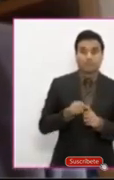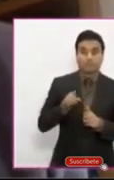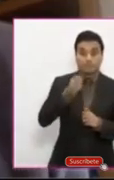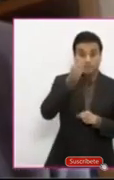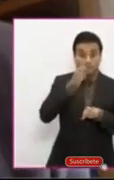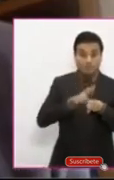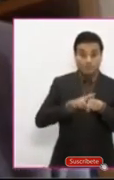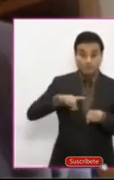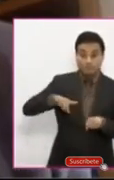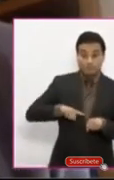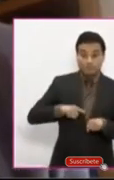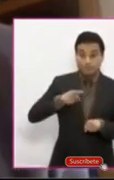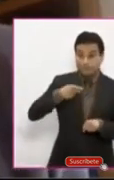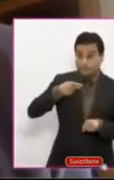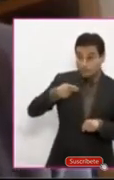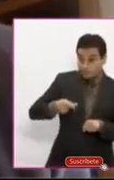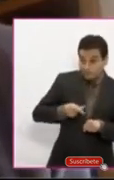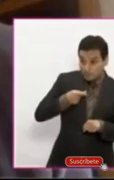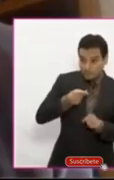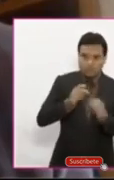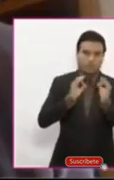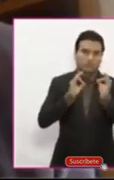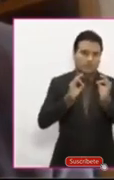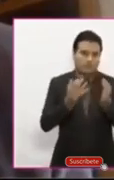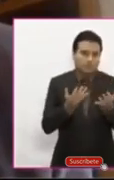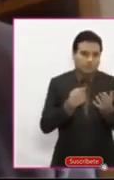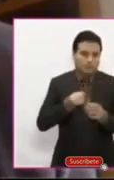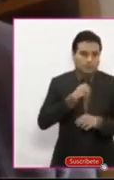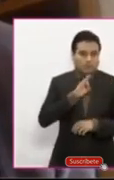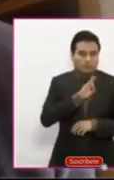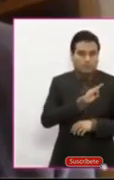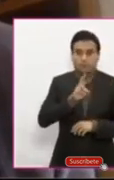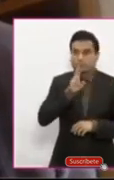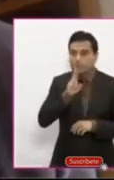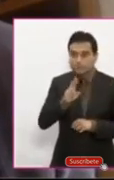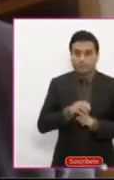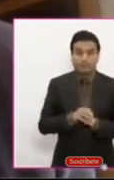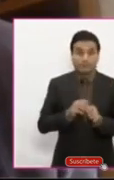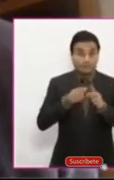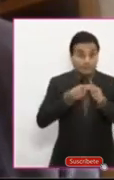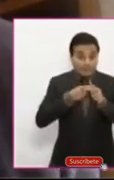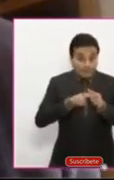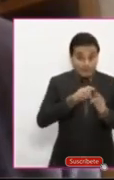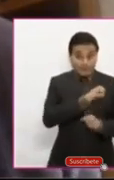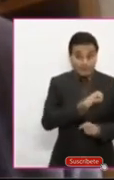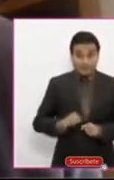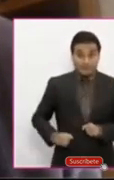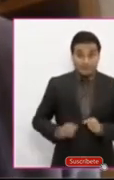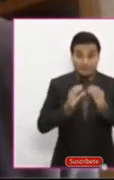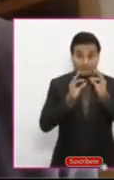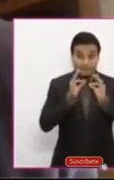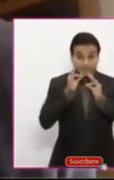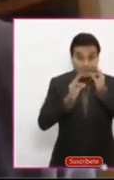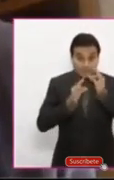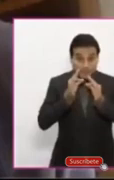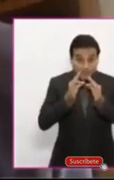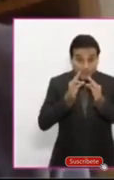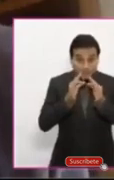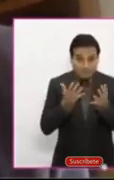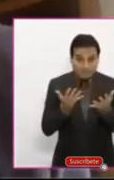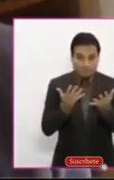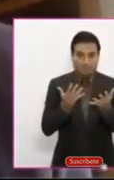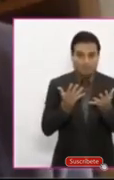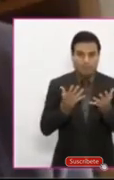permite ratificar que cuando hay campañas no hay difusión de